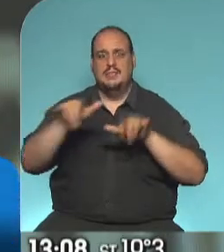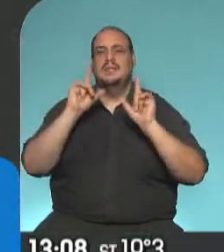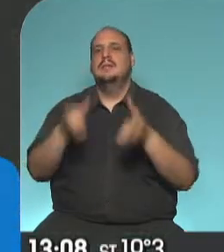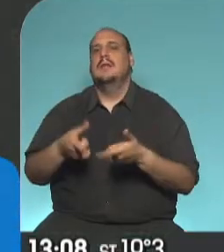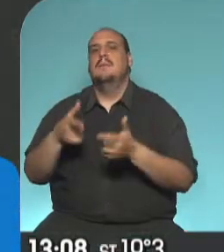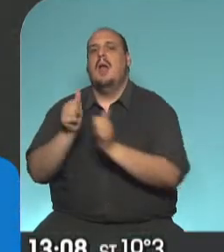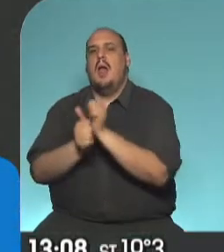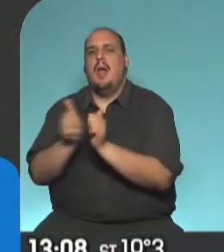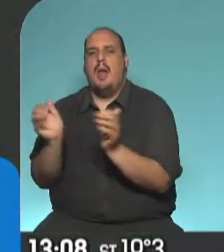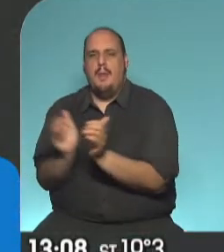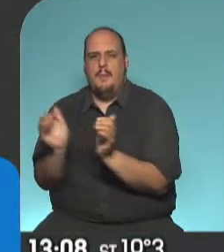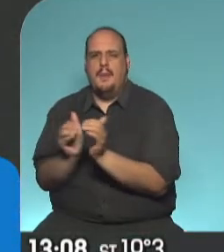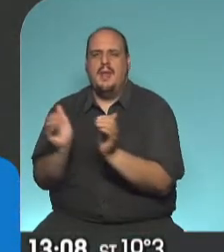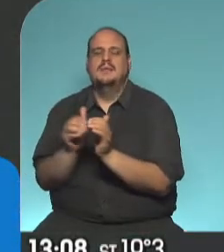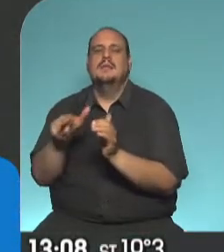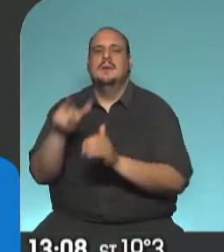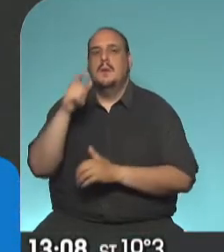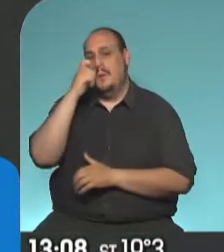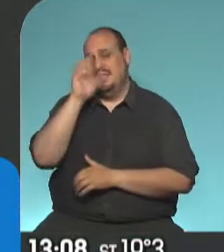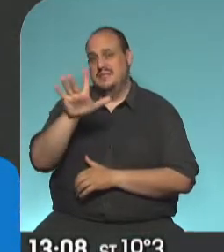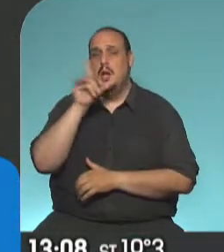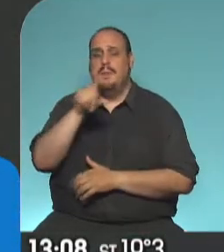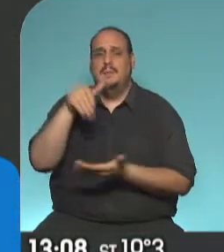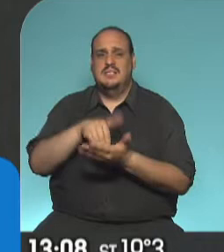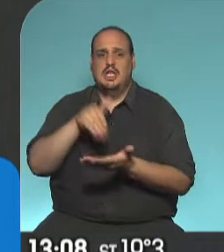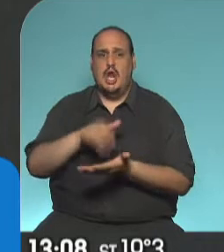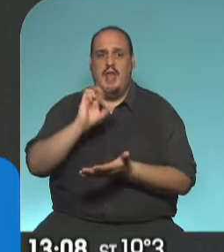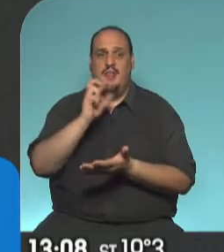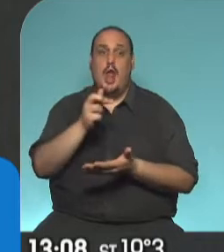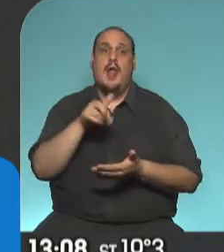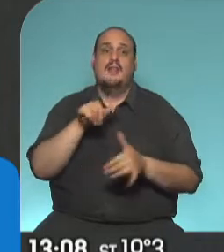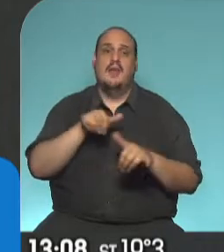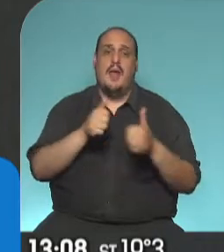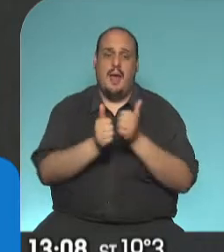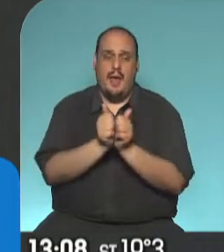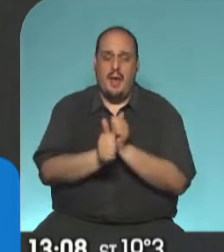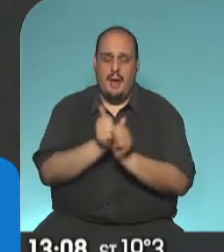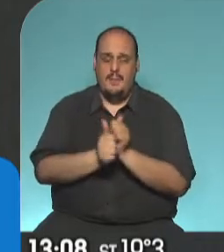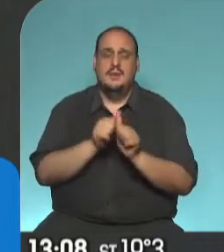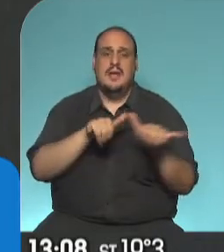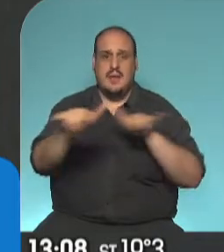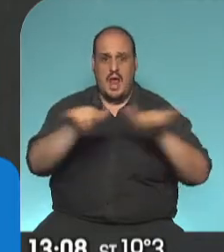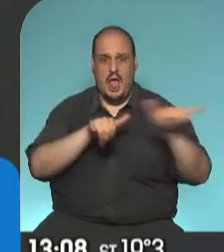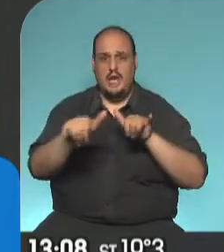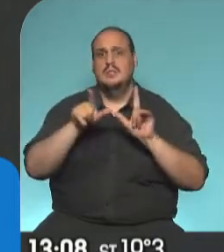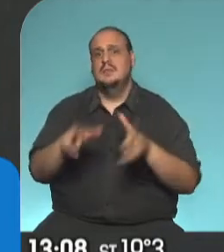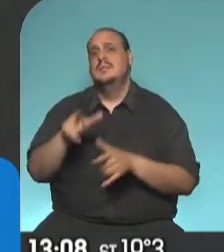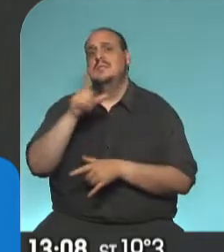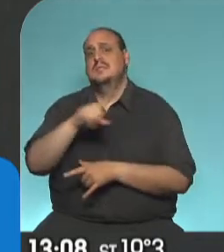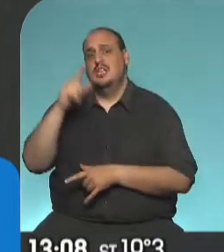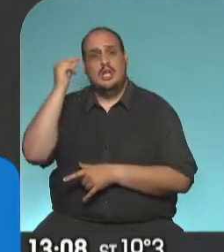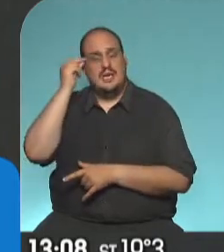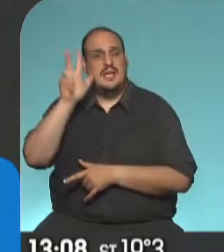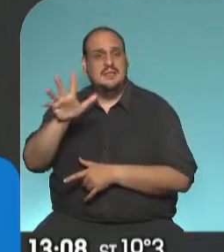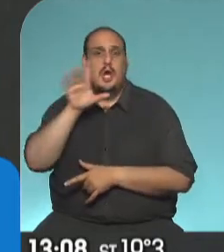medianas empresas. Son $25.000 millones de dólares la partida para aerolíneas y $135.000 para pequeñas empresas